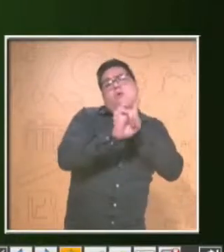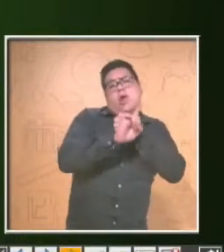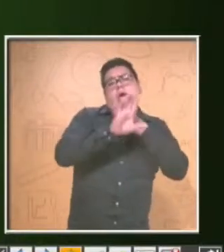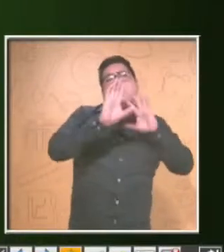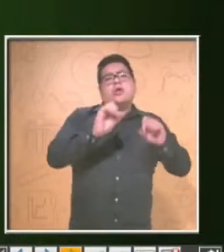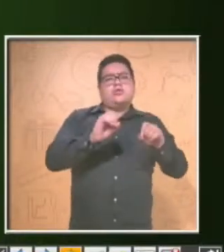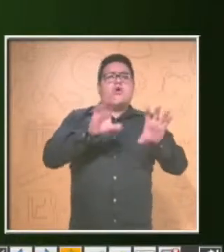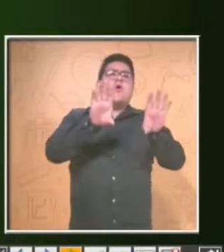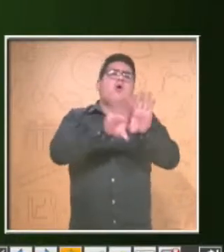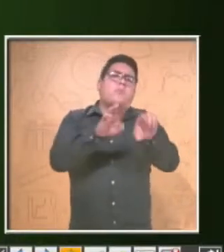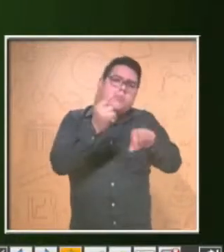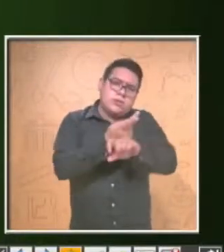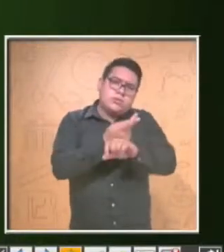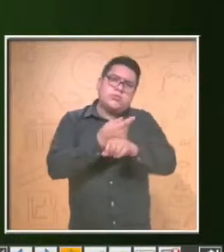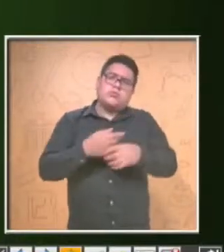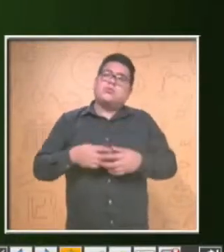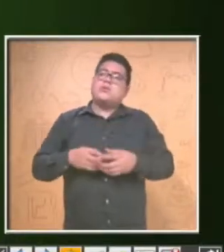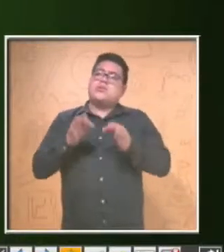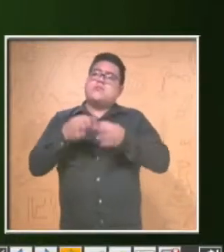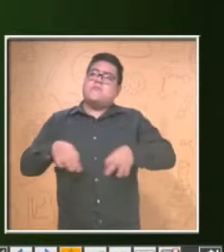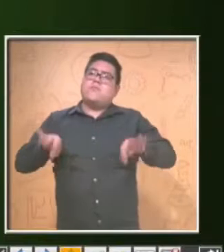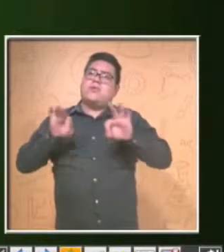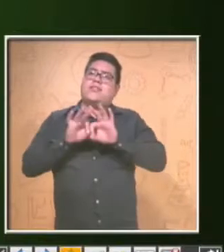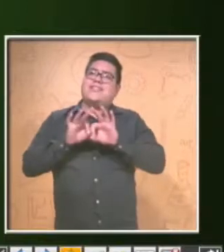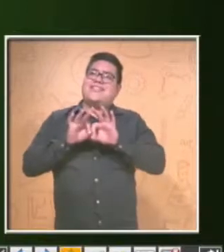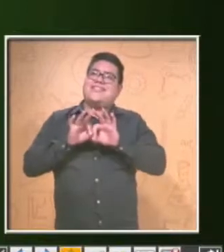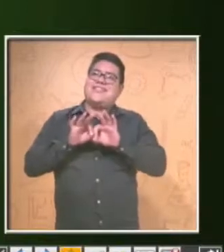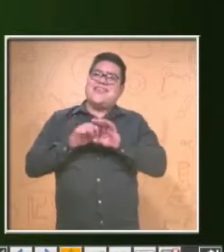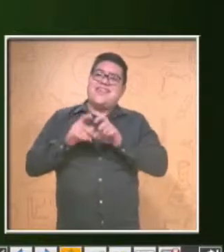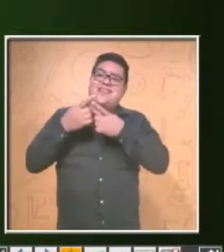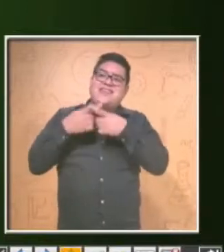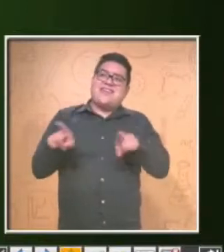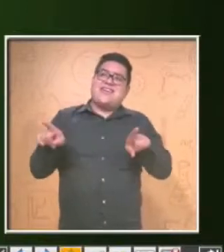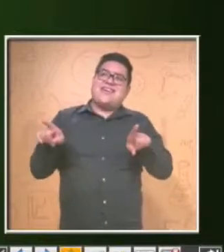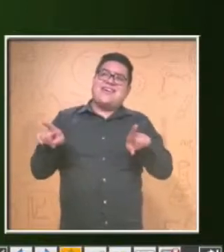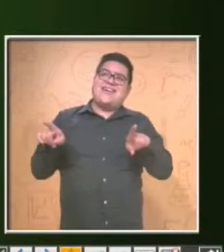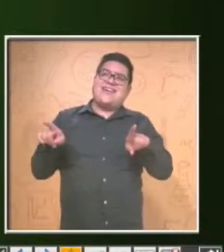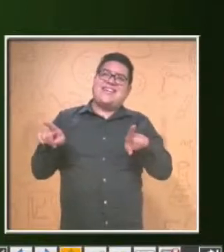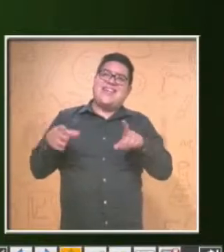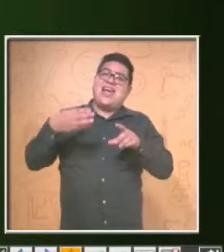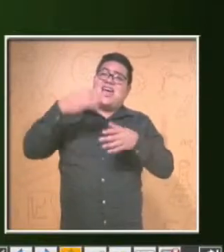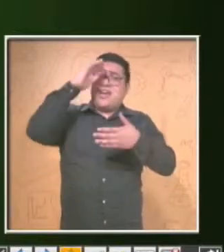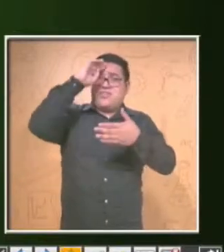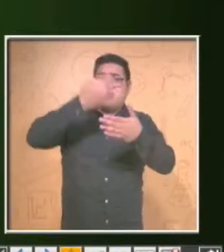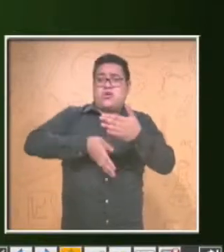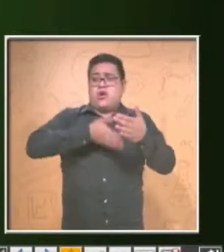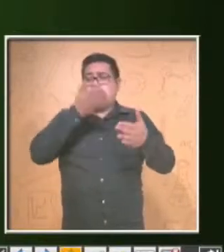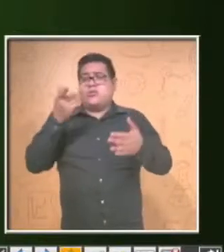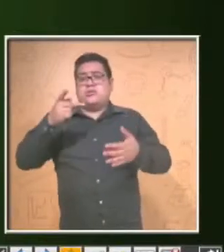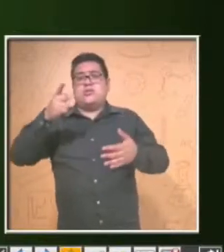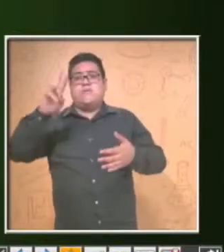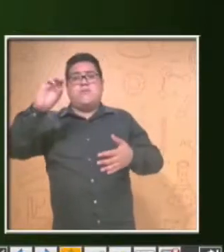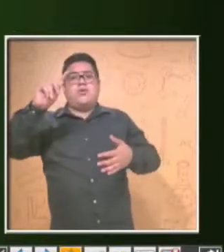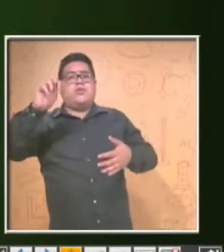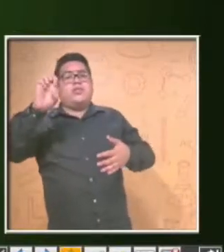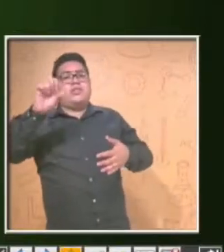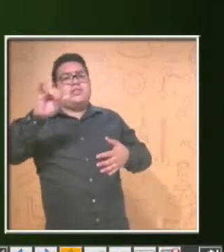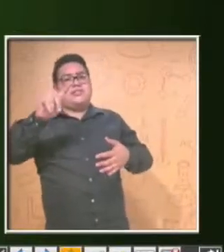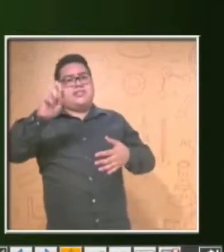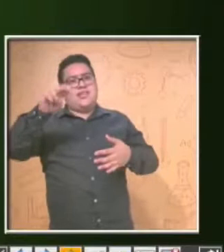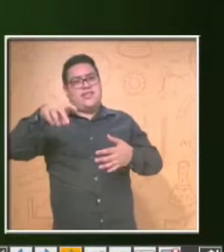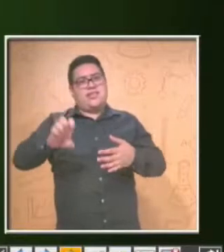son características de las revoluciones. Diferencias entre católicos y protestantes, independencia de las 13